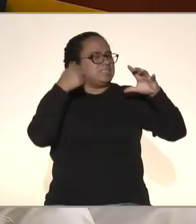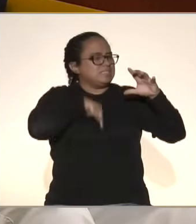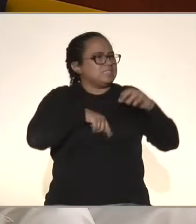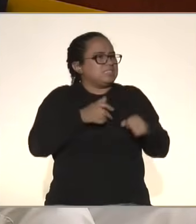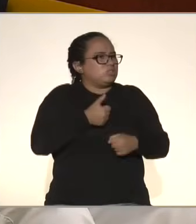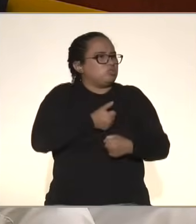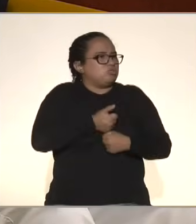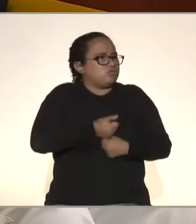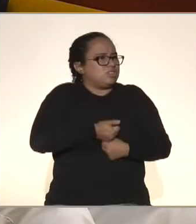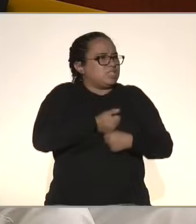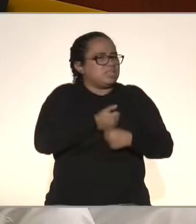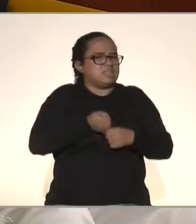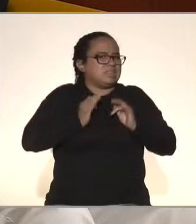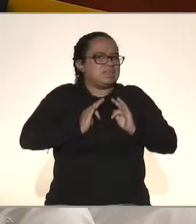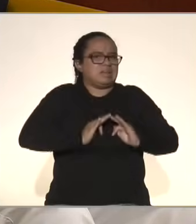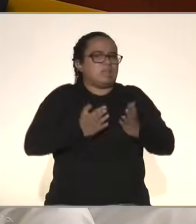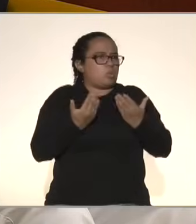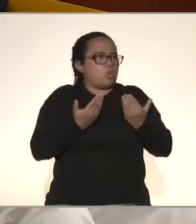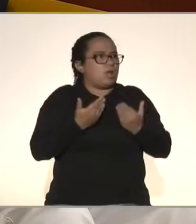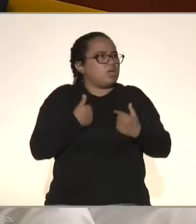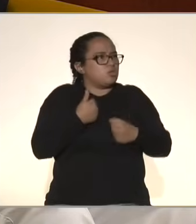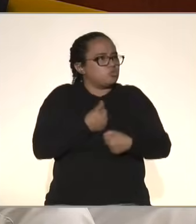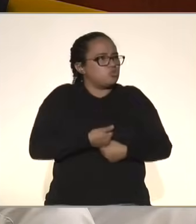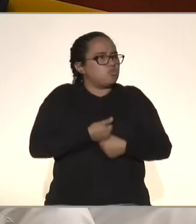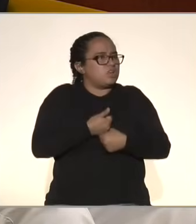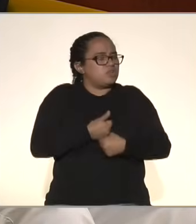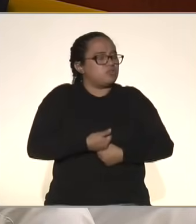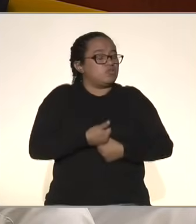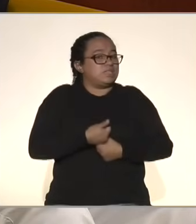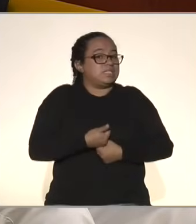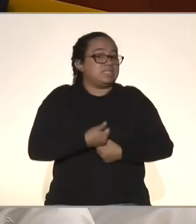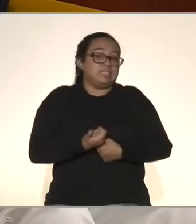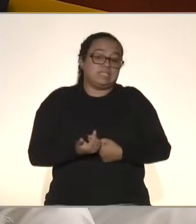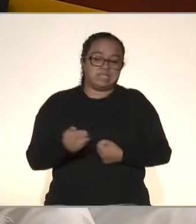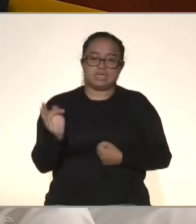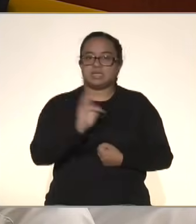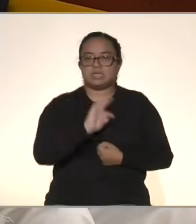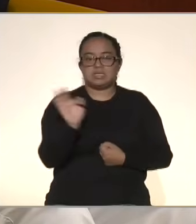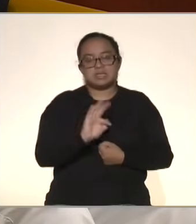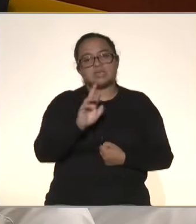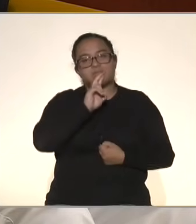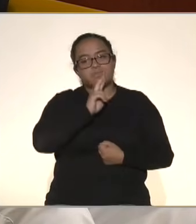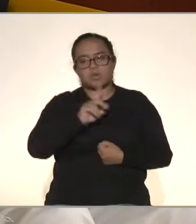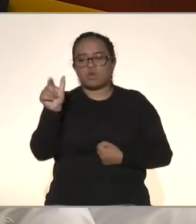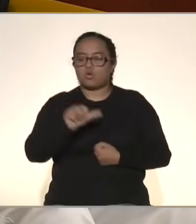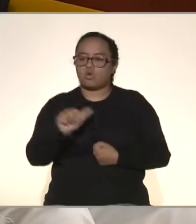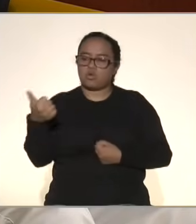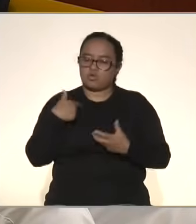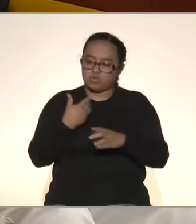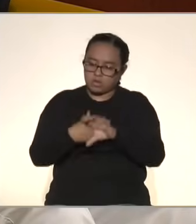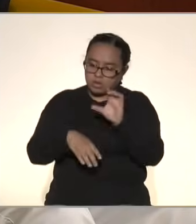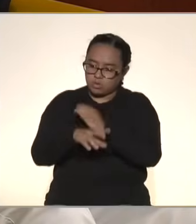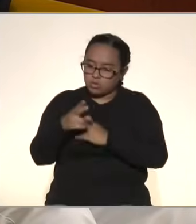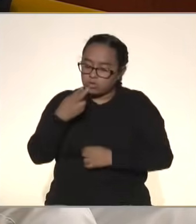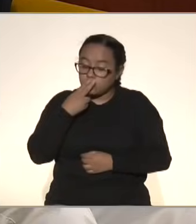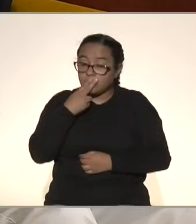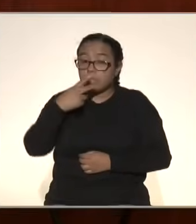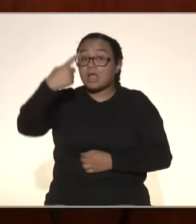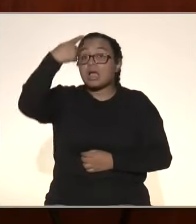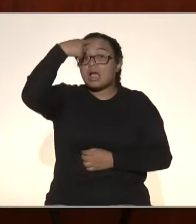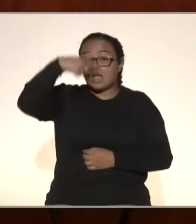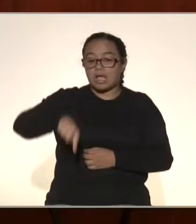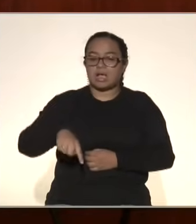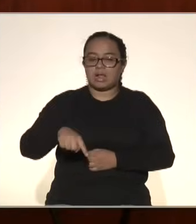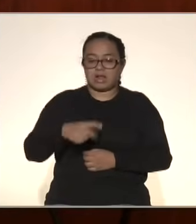sufrimiento que tranquilidad, pues entonces tal vez sea otra la herramienta que tenga que utilizar para